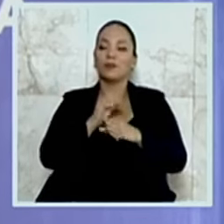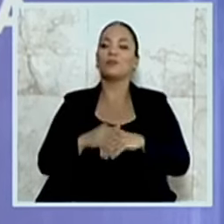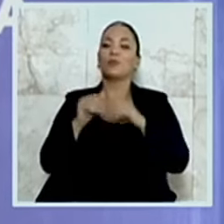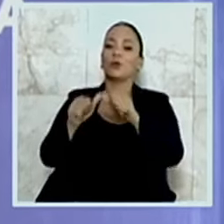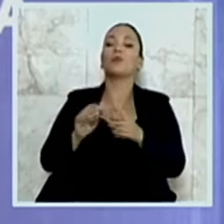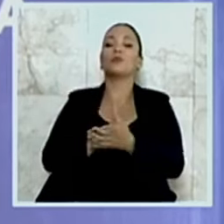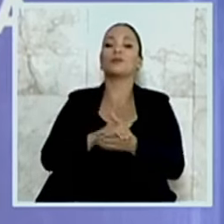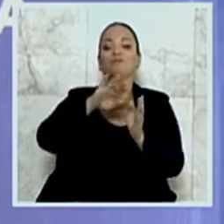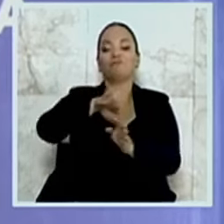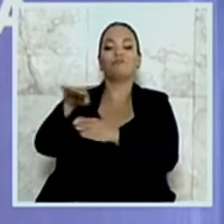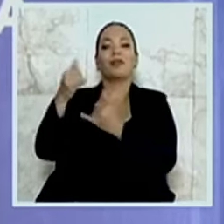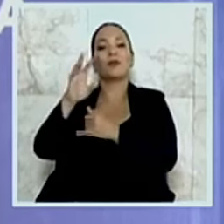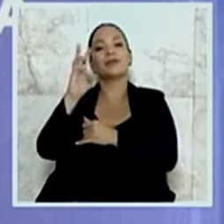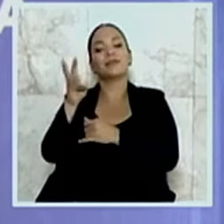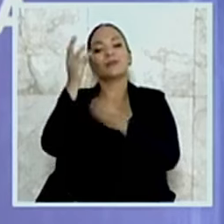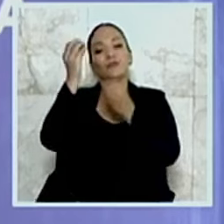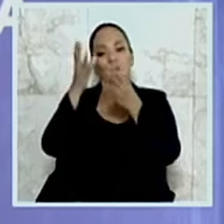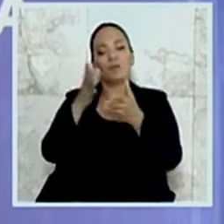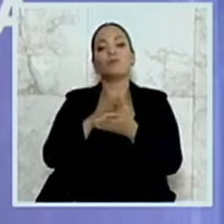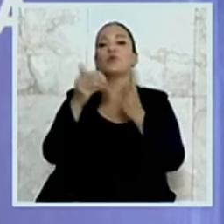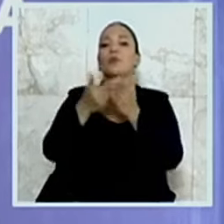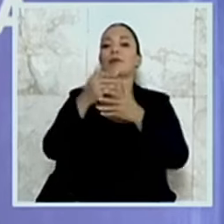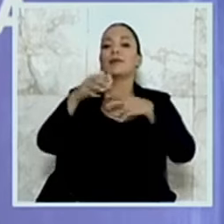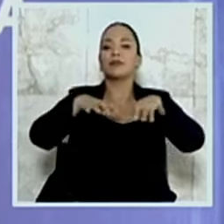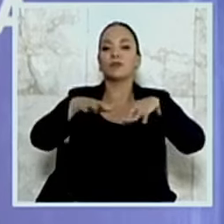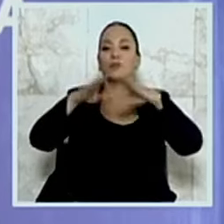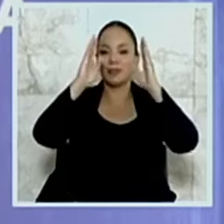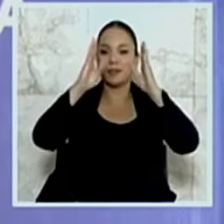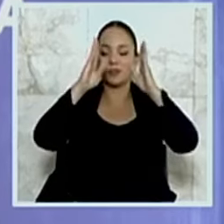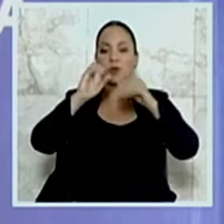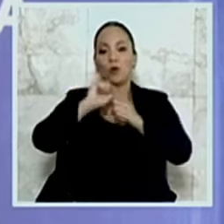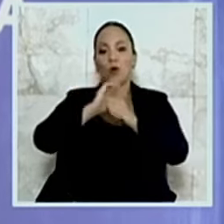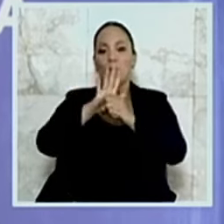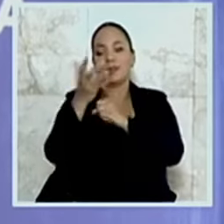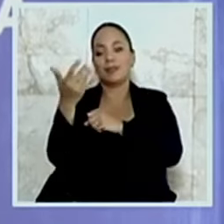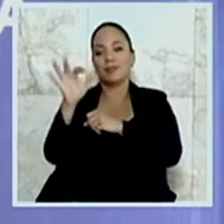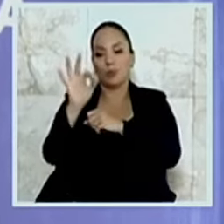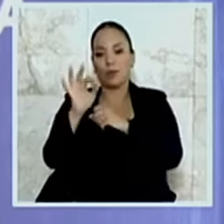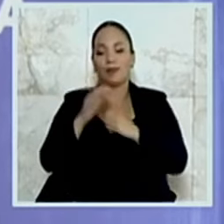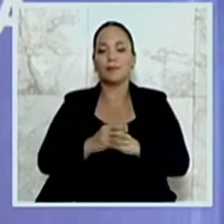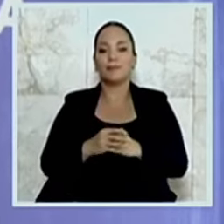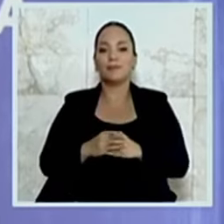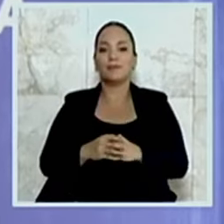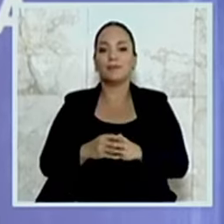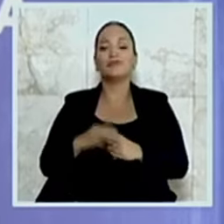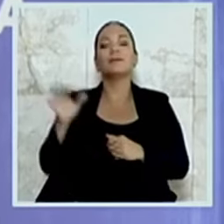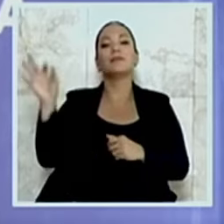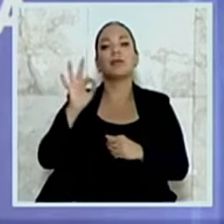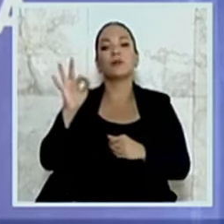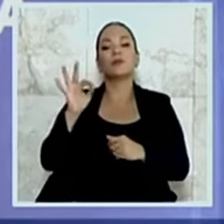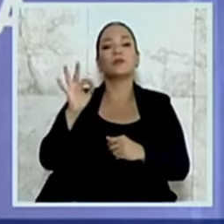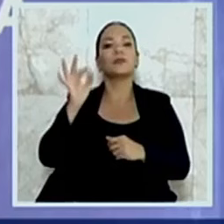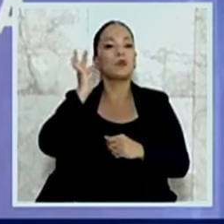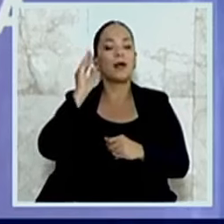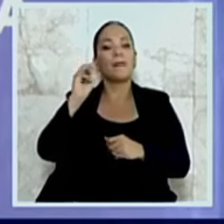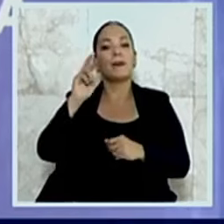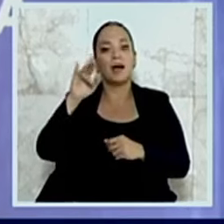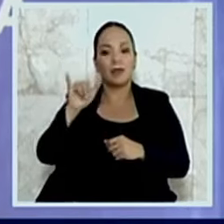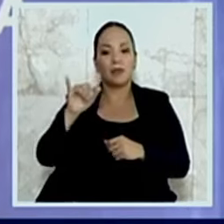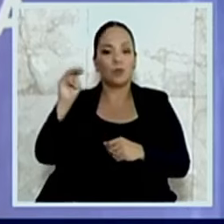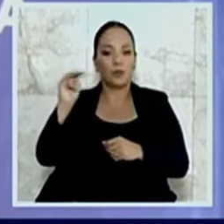son prioridades de este gobierno y ahí demostramos qué es lo que estamos haciendo. Continuamos. El